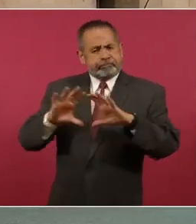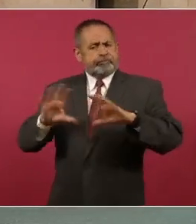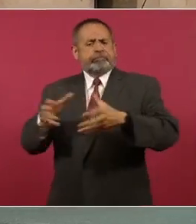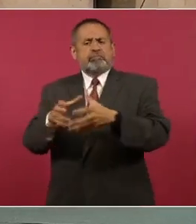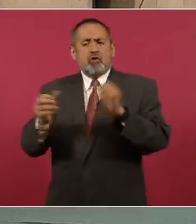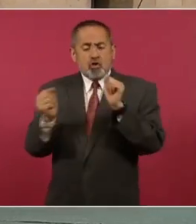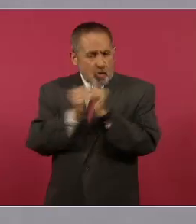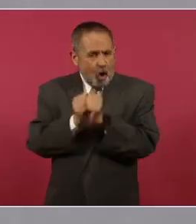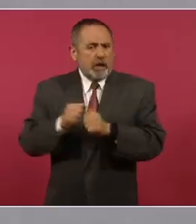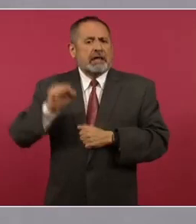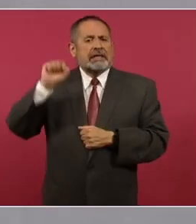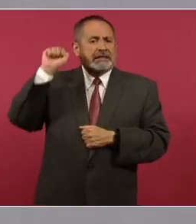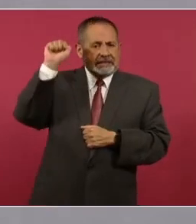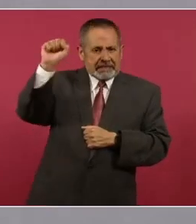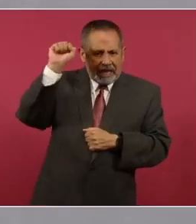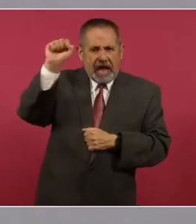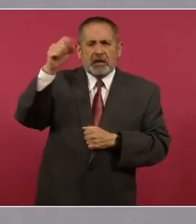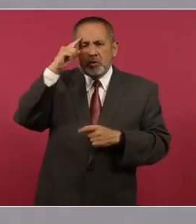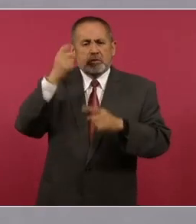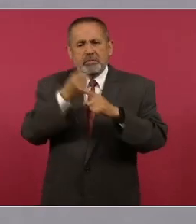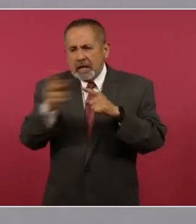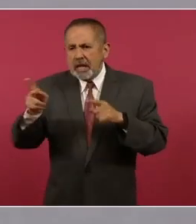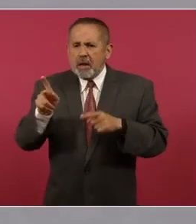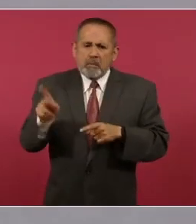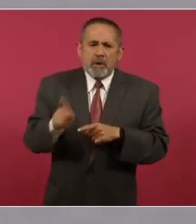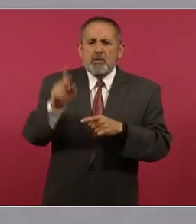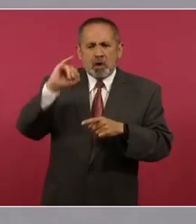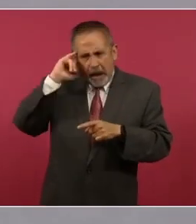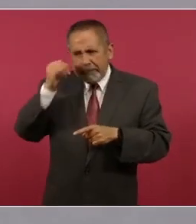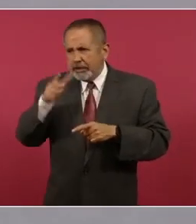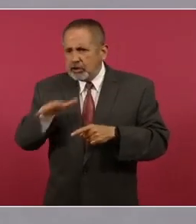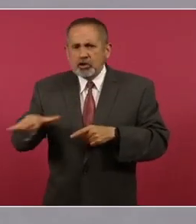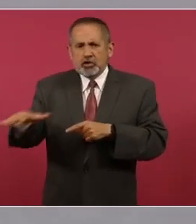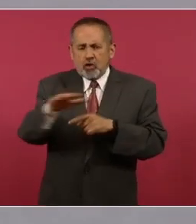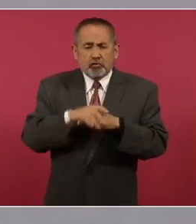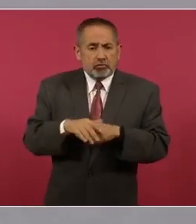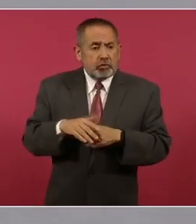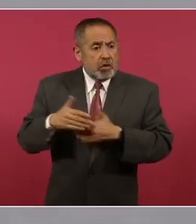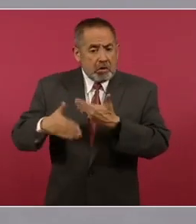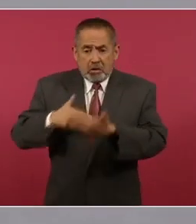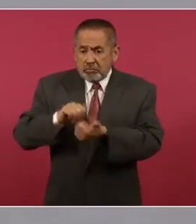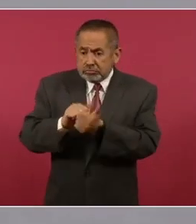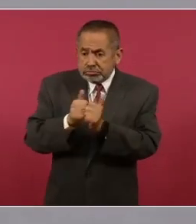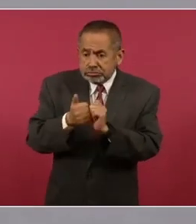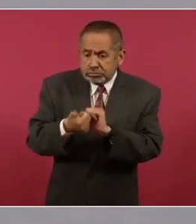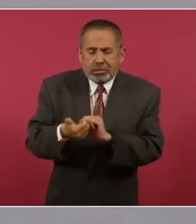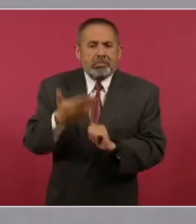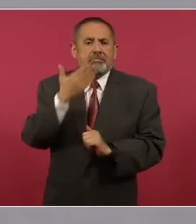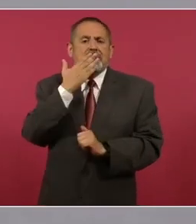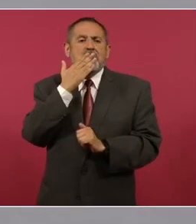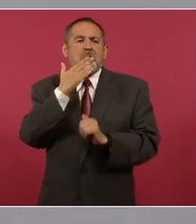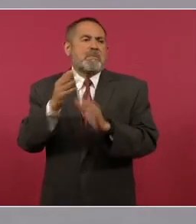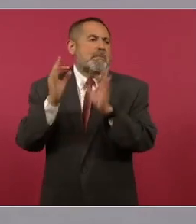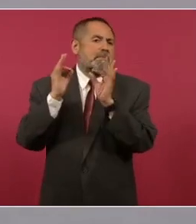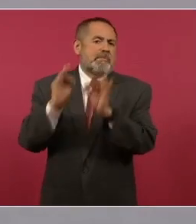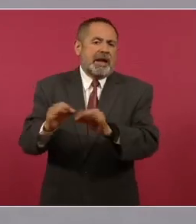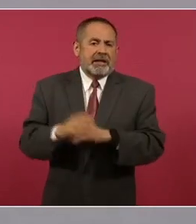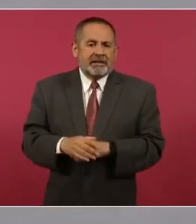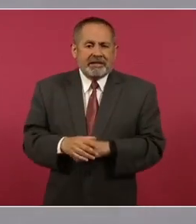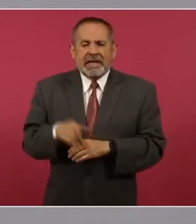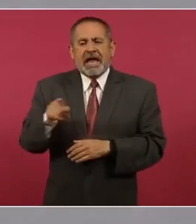los sindicatos de asalariados rurales dio como resultado la constitución de